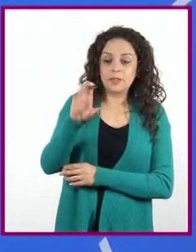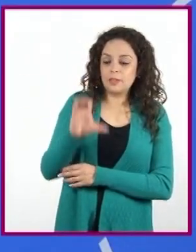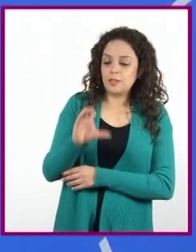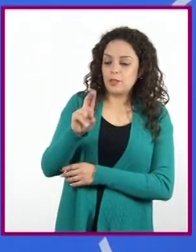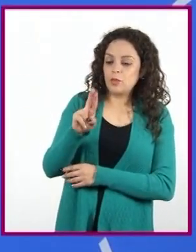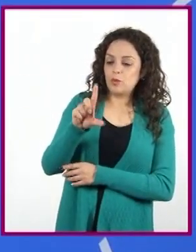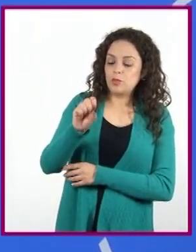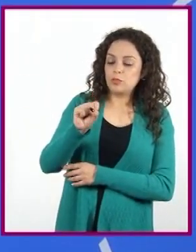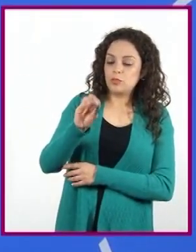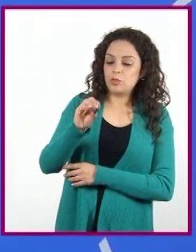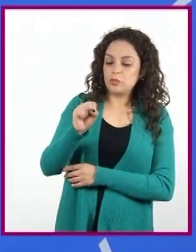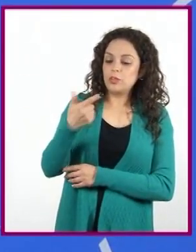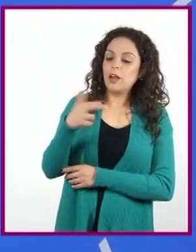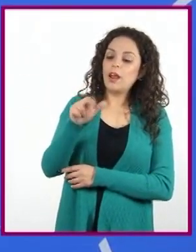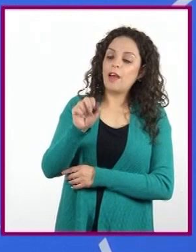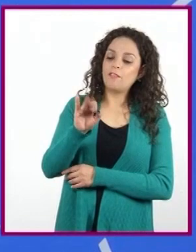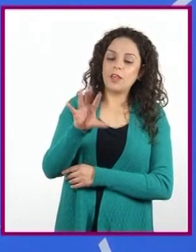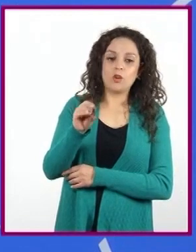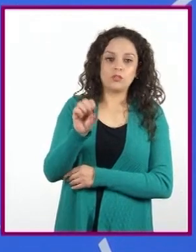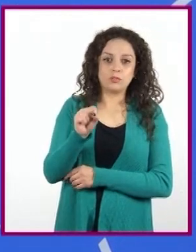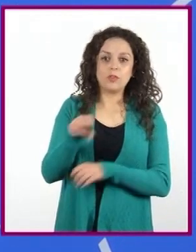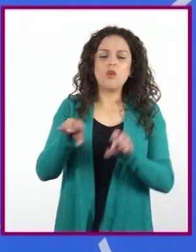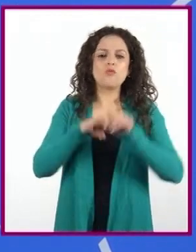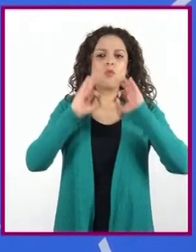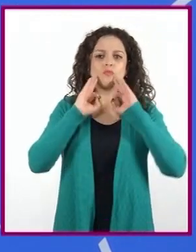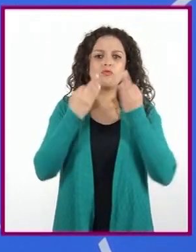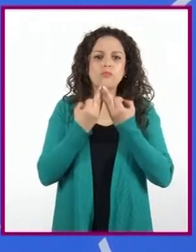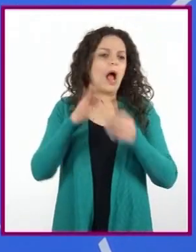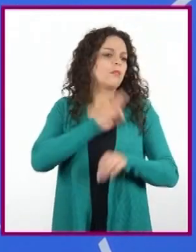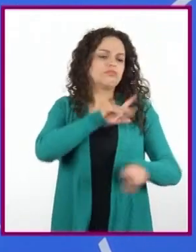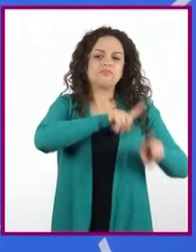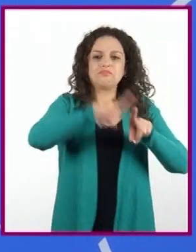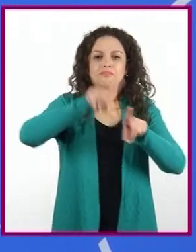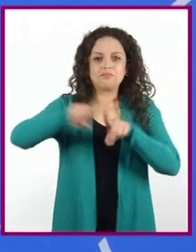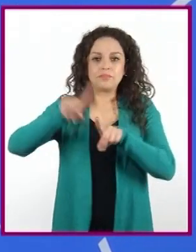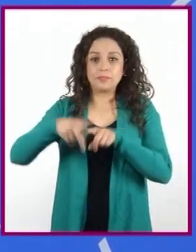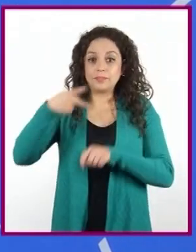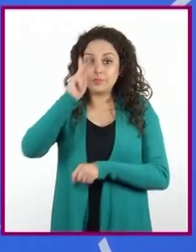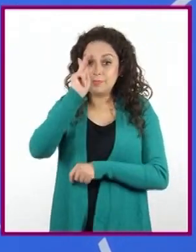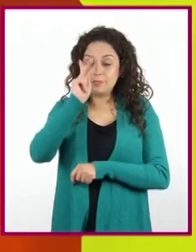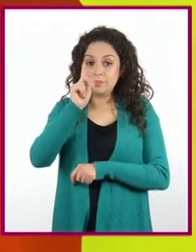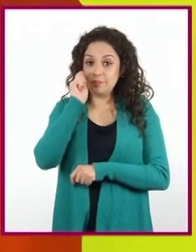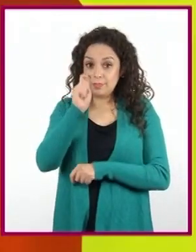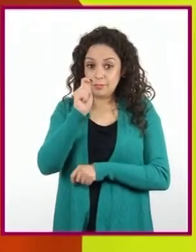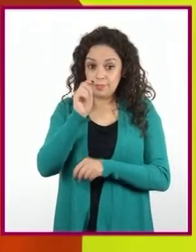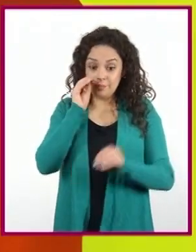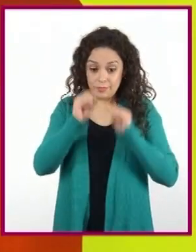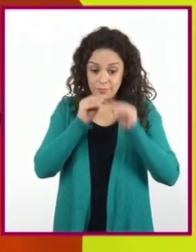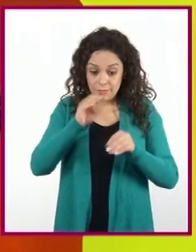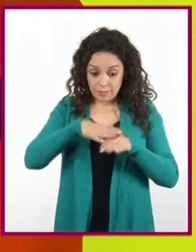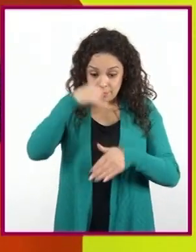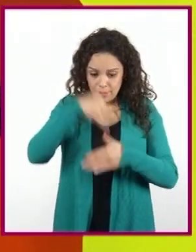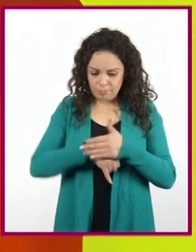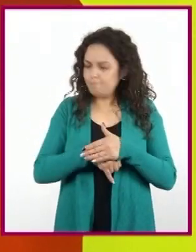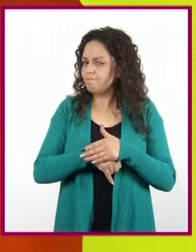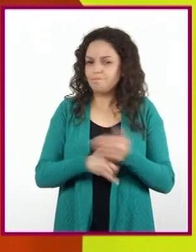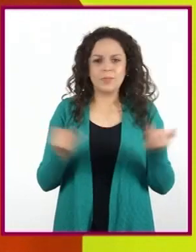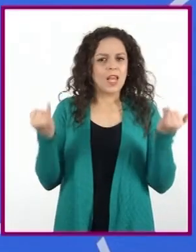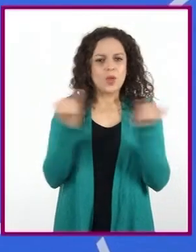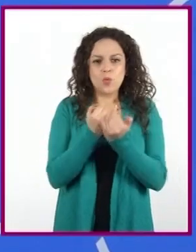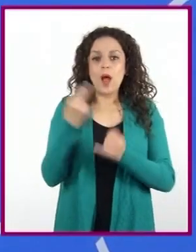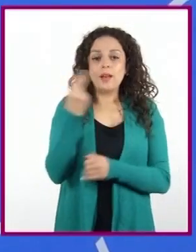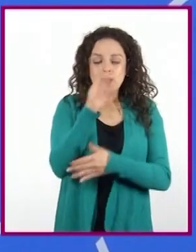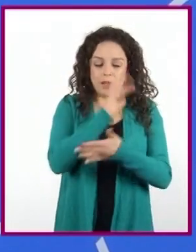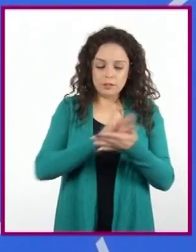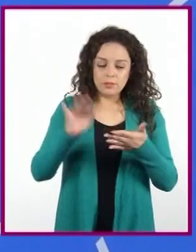recursos gráficos. La forma puede variar, pero no el fondo. Es necesario leer con cuidado cada una